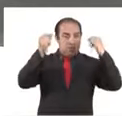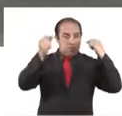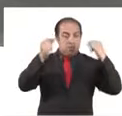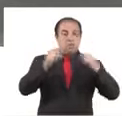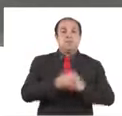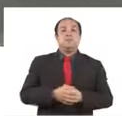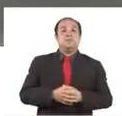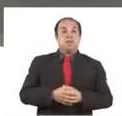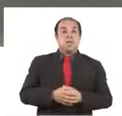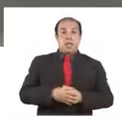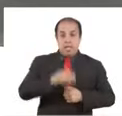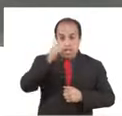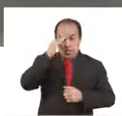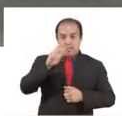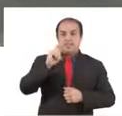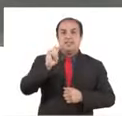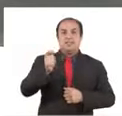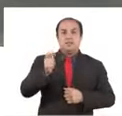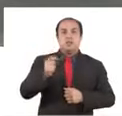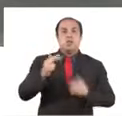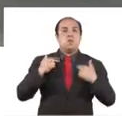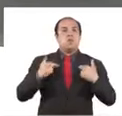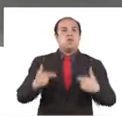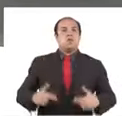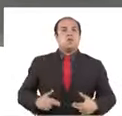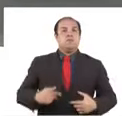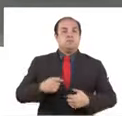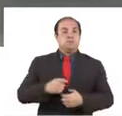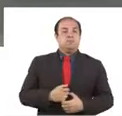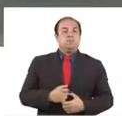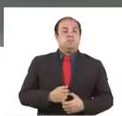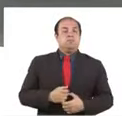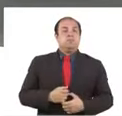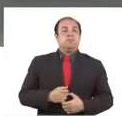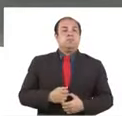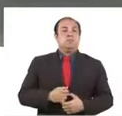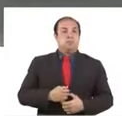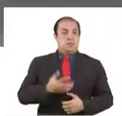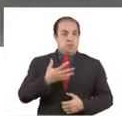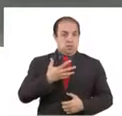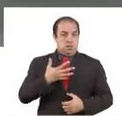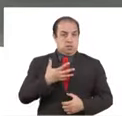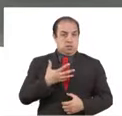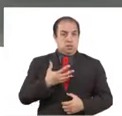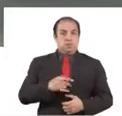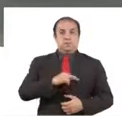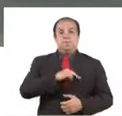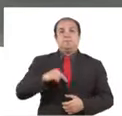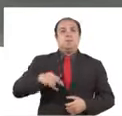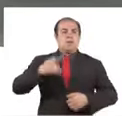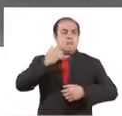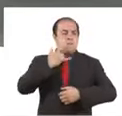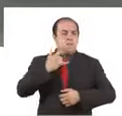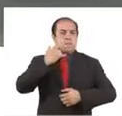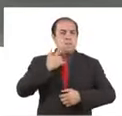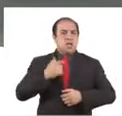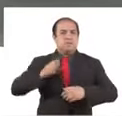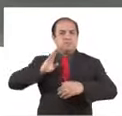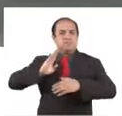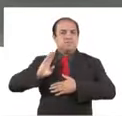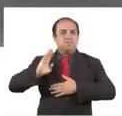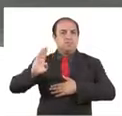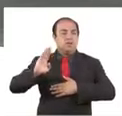del significado que tiene portar este uniforme. Daremos nuestro mayor esfuerzo y compromiso para ser